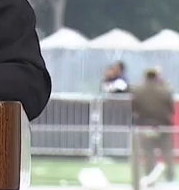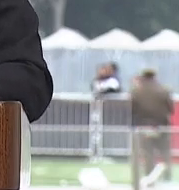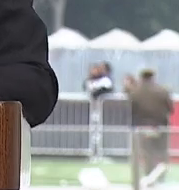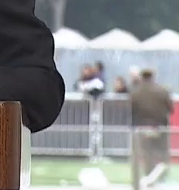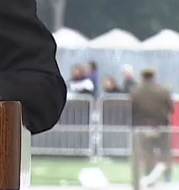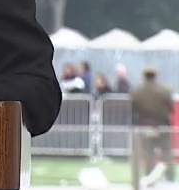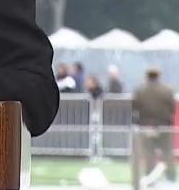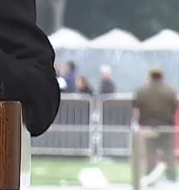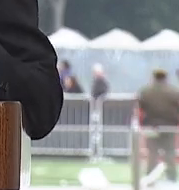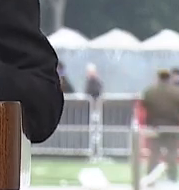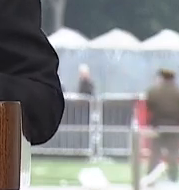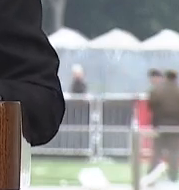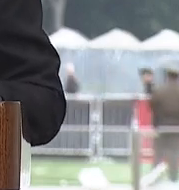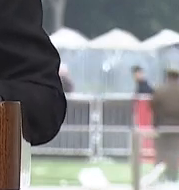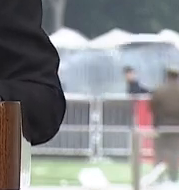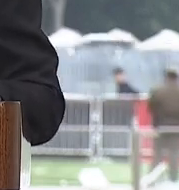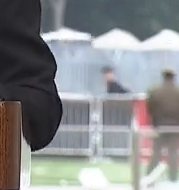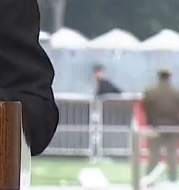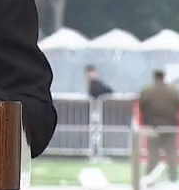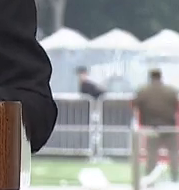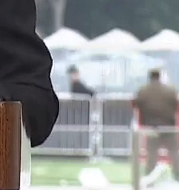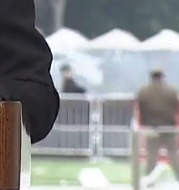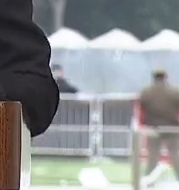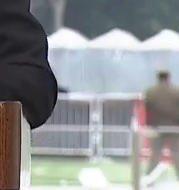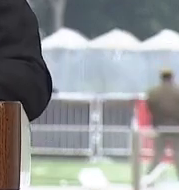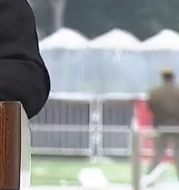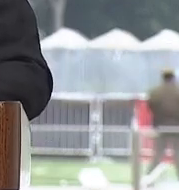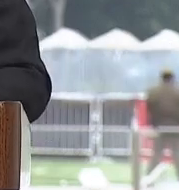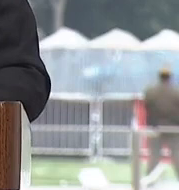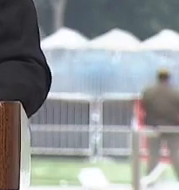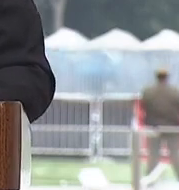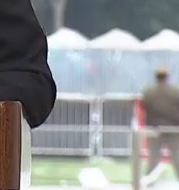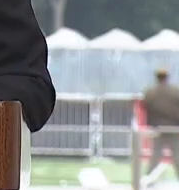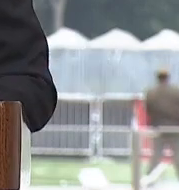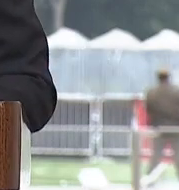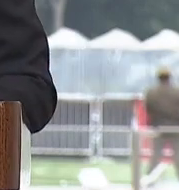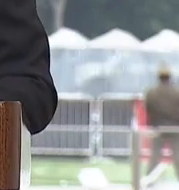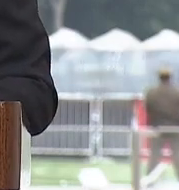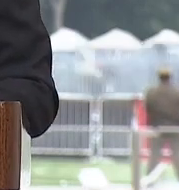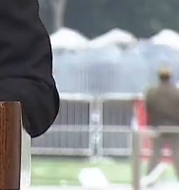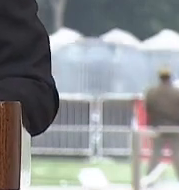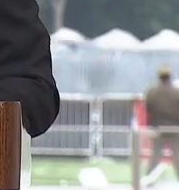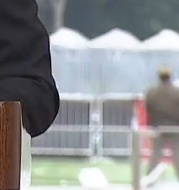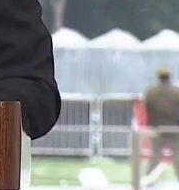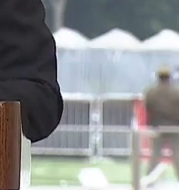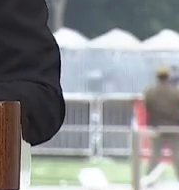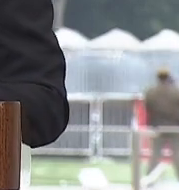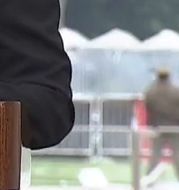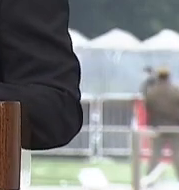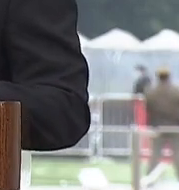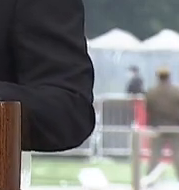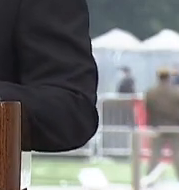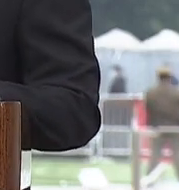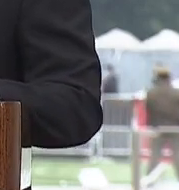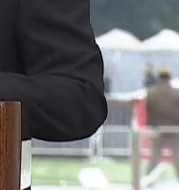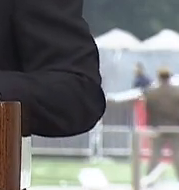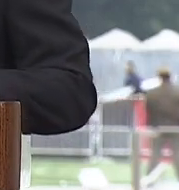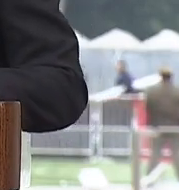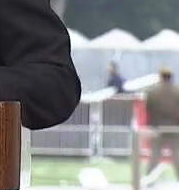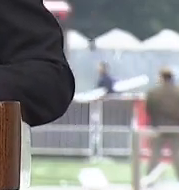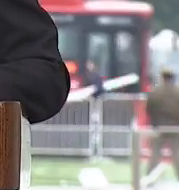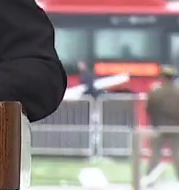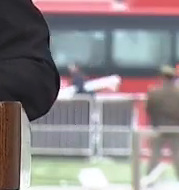tras este plebiscito. Un punto también importante que se ha recalcado en los últimos días por el presidente de la República, que el estallido social